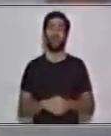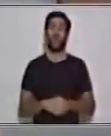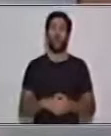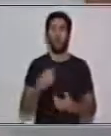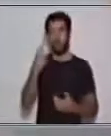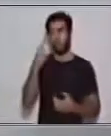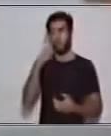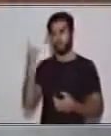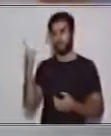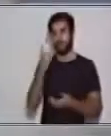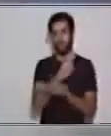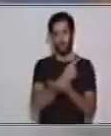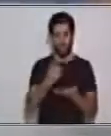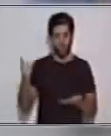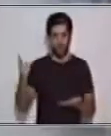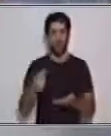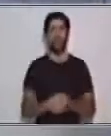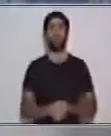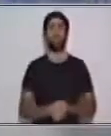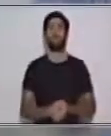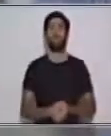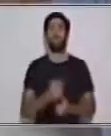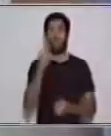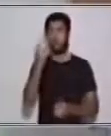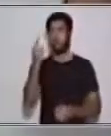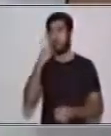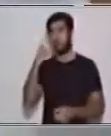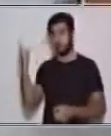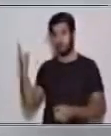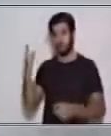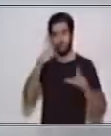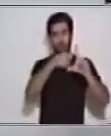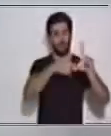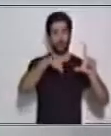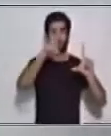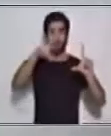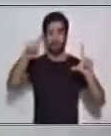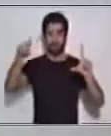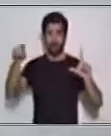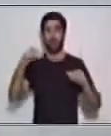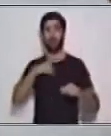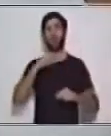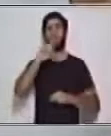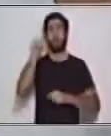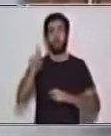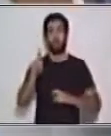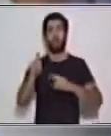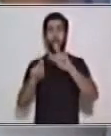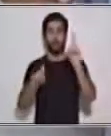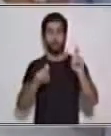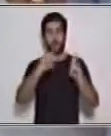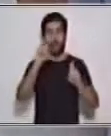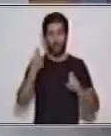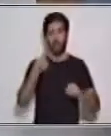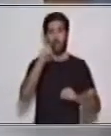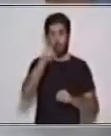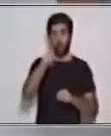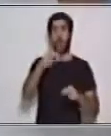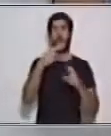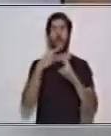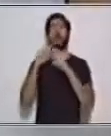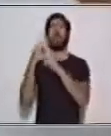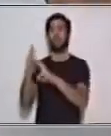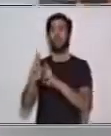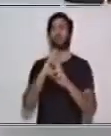los datos de una semana. Al observar esta gráfica, yo te voy a hacer algunas preguntas y tú ves respondiendo